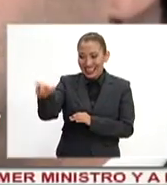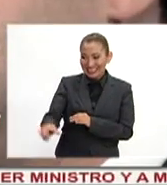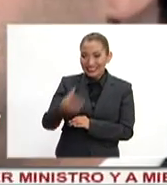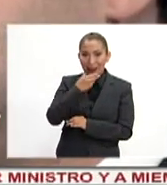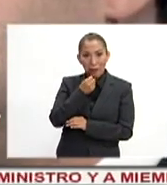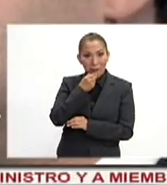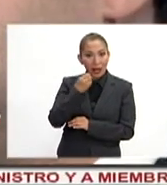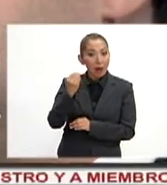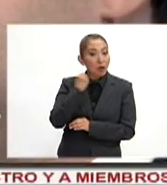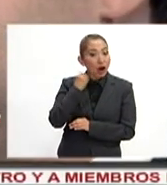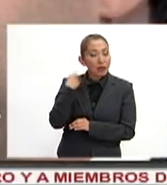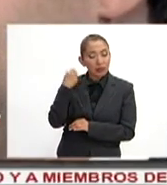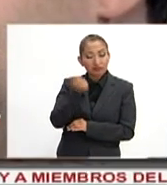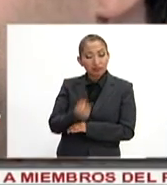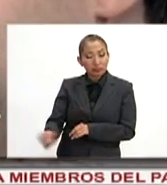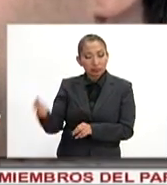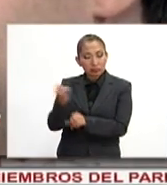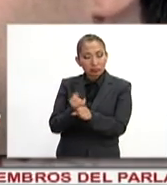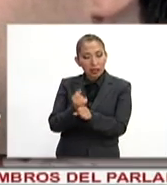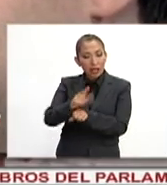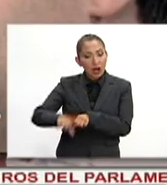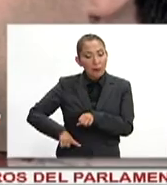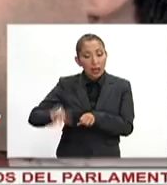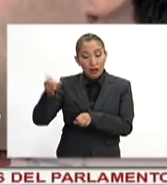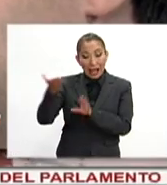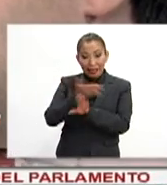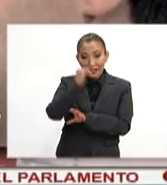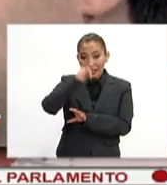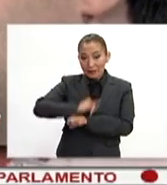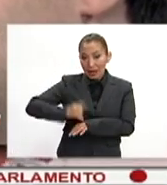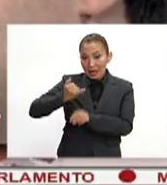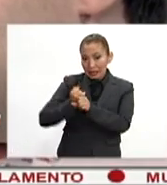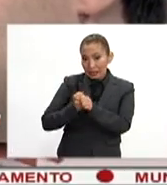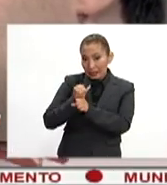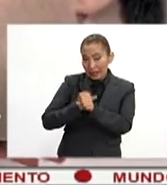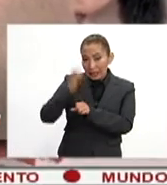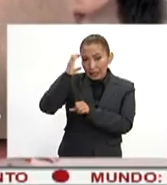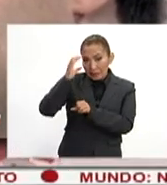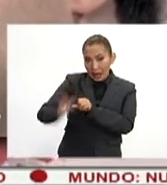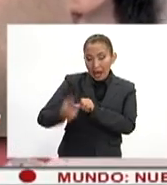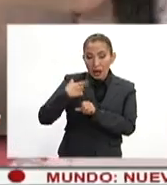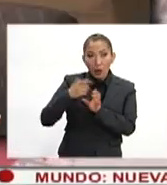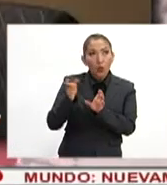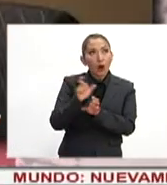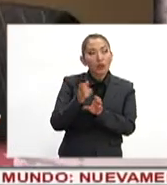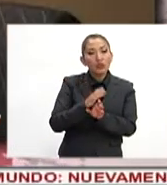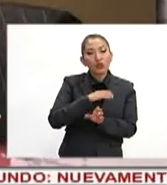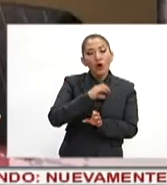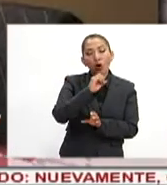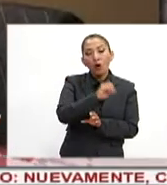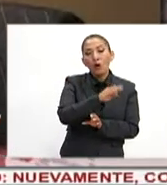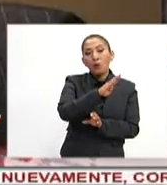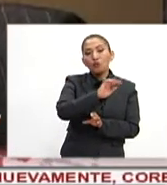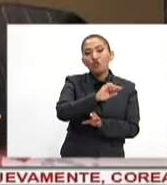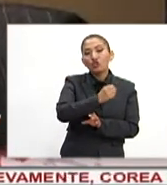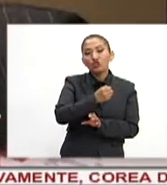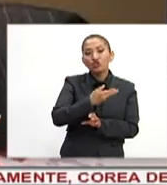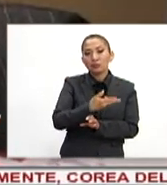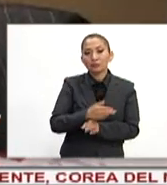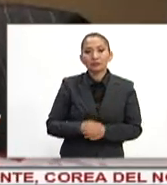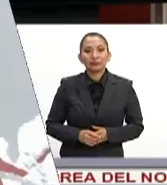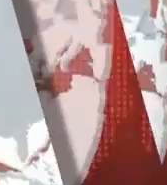abogado especializado en investigaciones gubernamentales y fue jefe del Departamento de Investigación Criminal durante el mandato de George W. Bush.